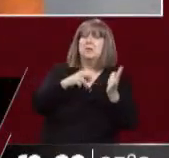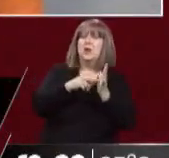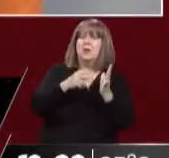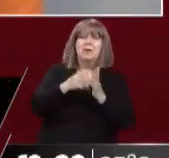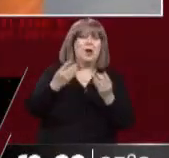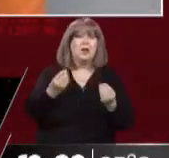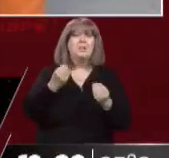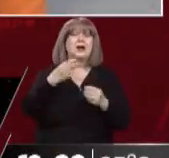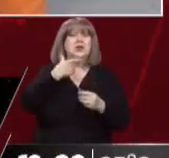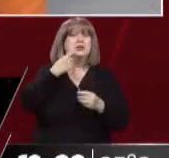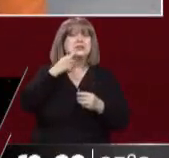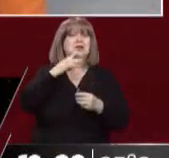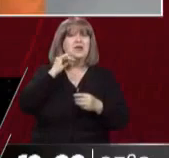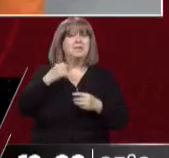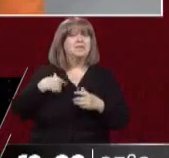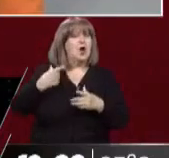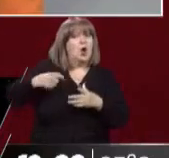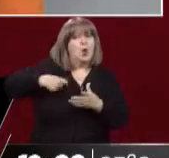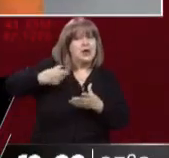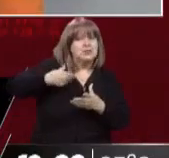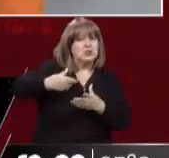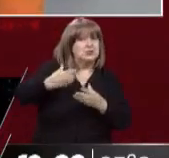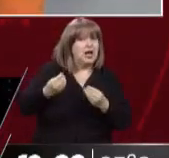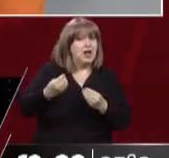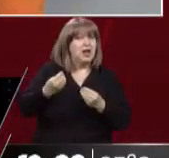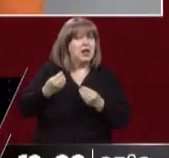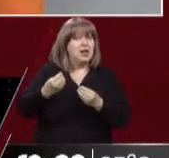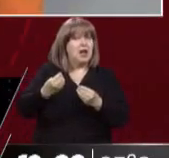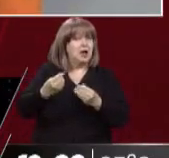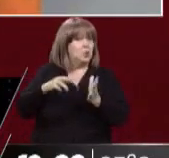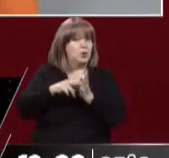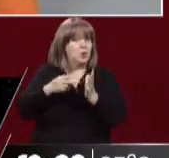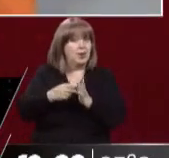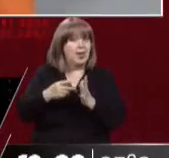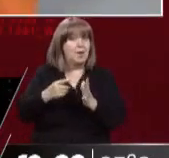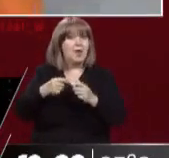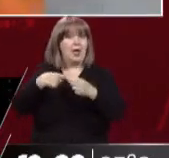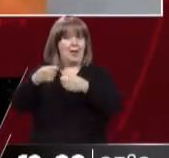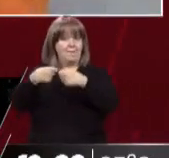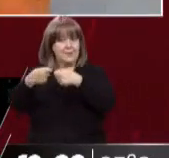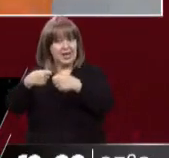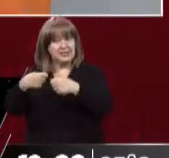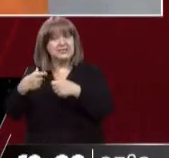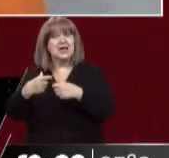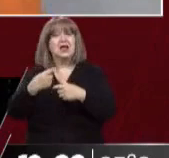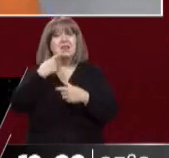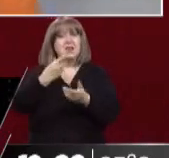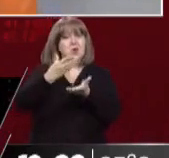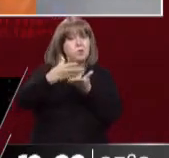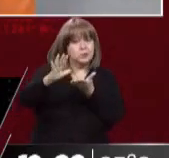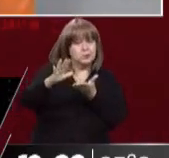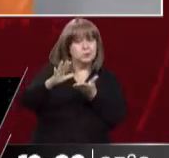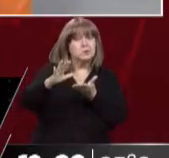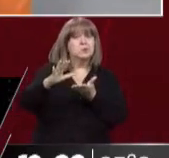discriminados por una obra social o mejor dicho por una prepaga una medicina prepaga una empresa bien digo de medicina prepaga y